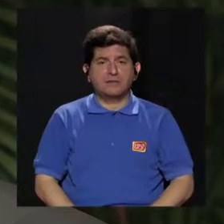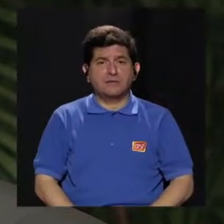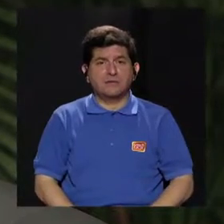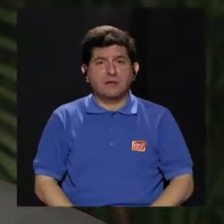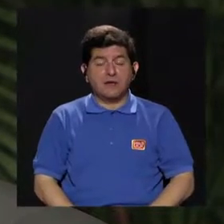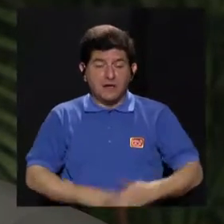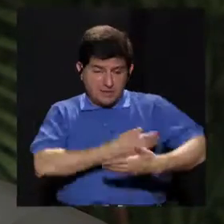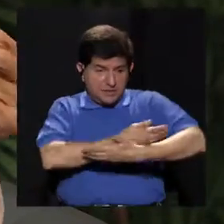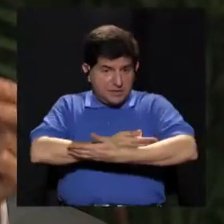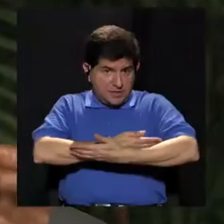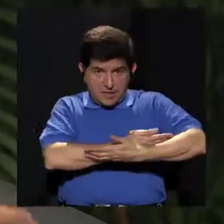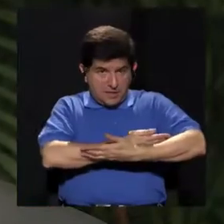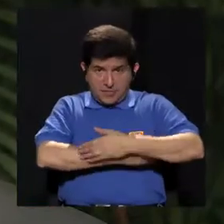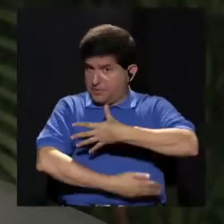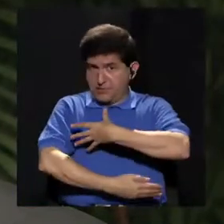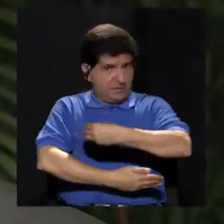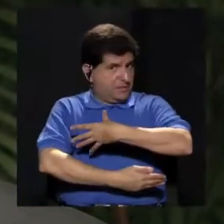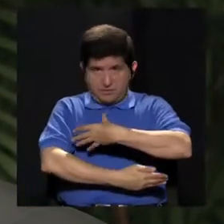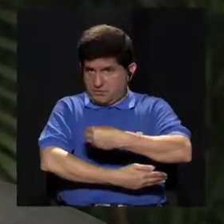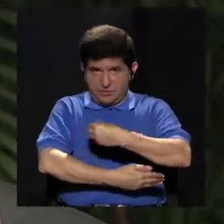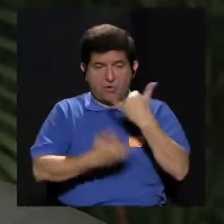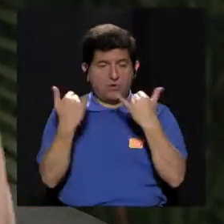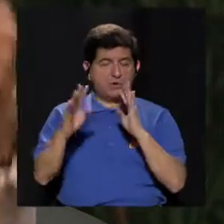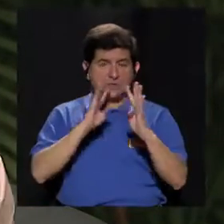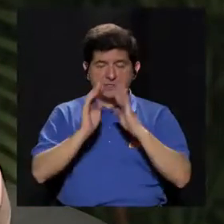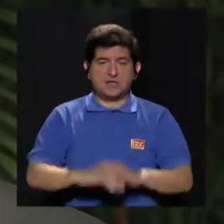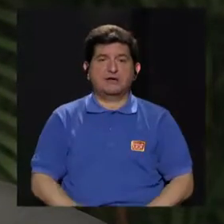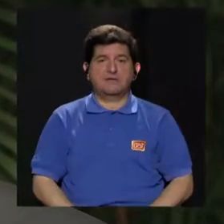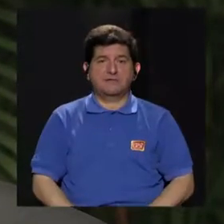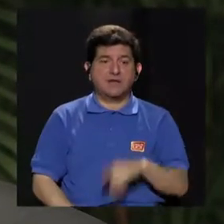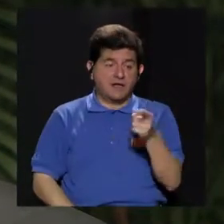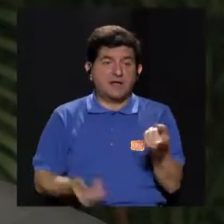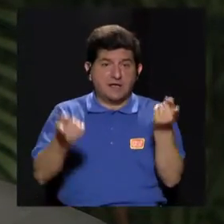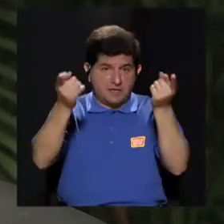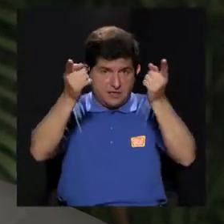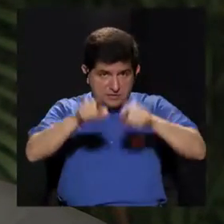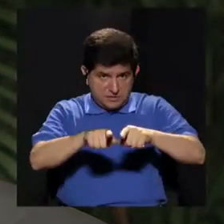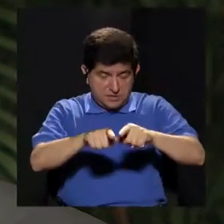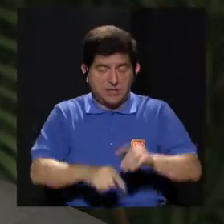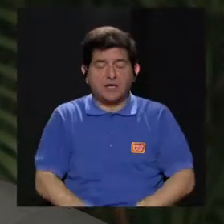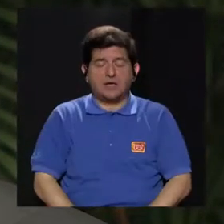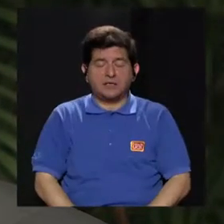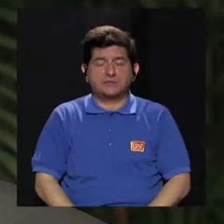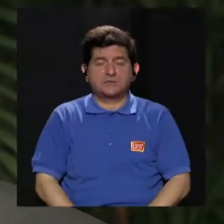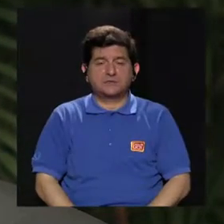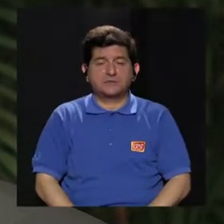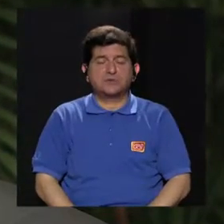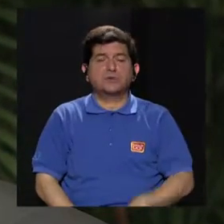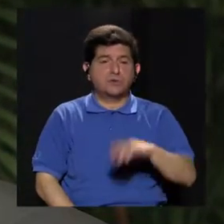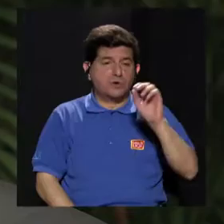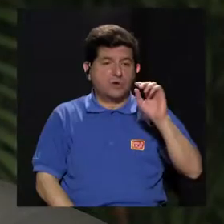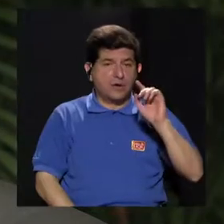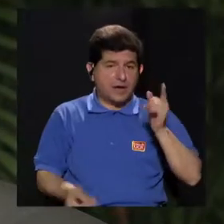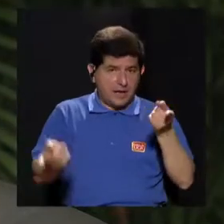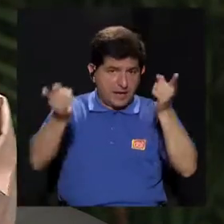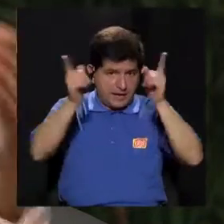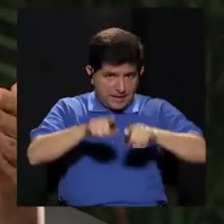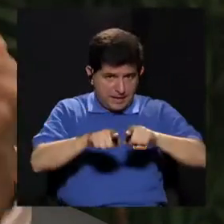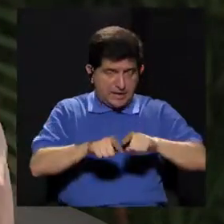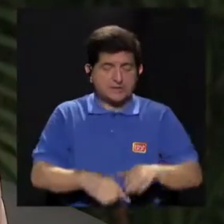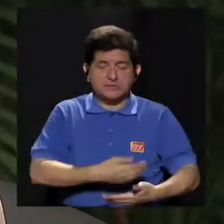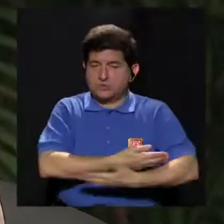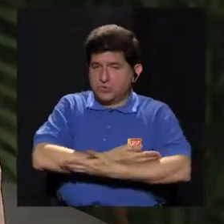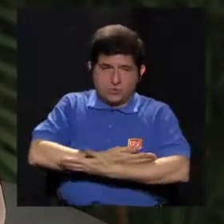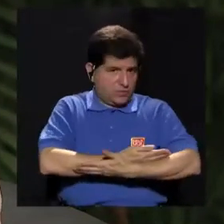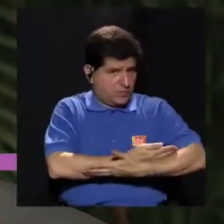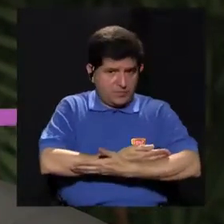el bebé no sea amamantado, ya hablamos del bebé del bebé amamantado, el caso